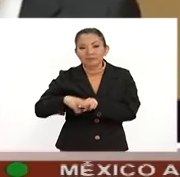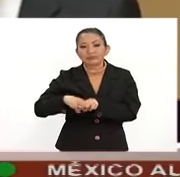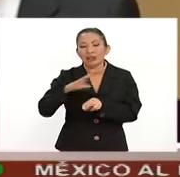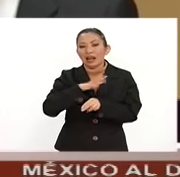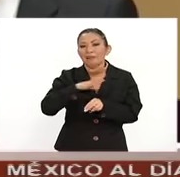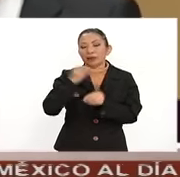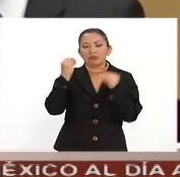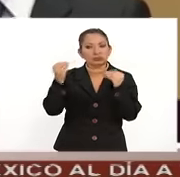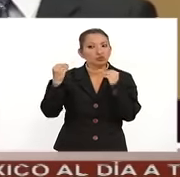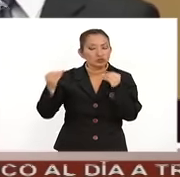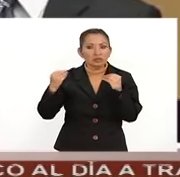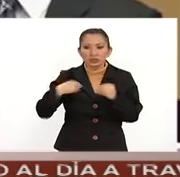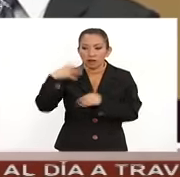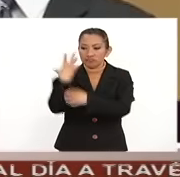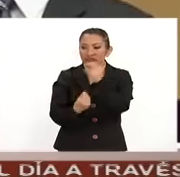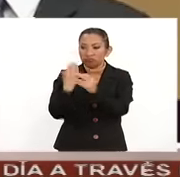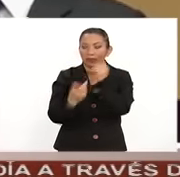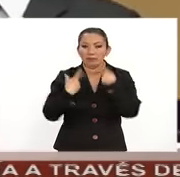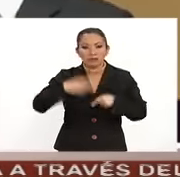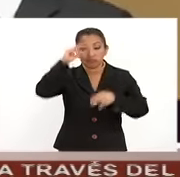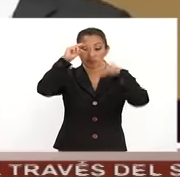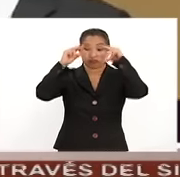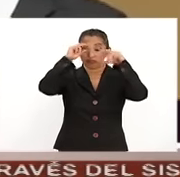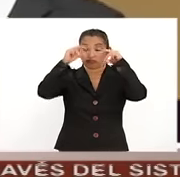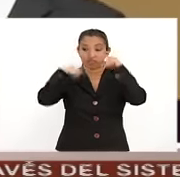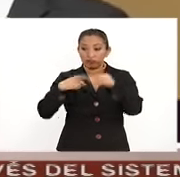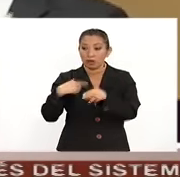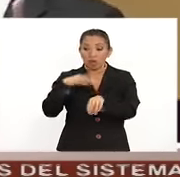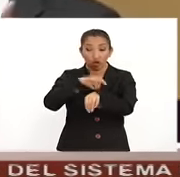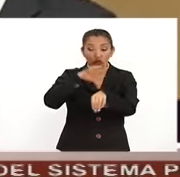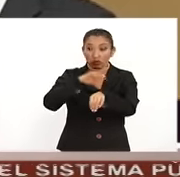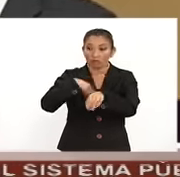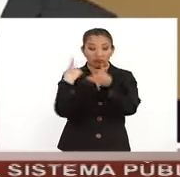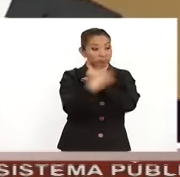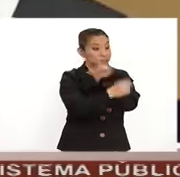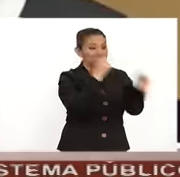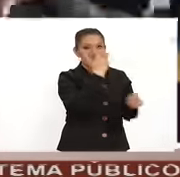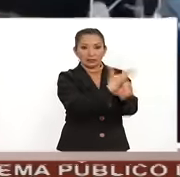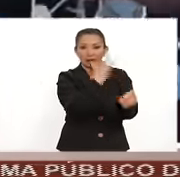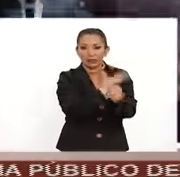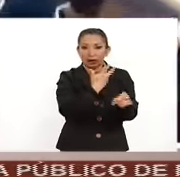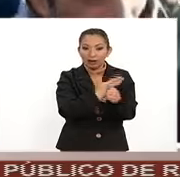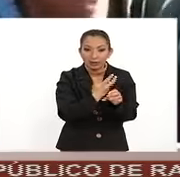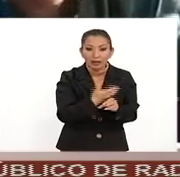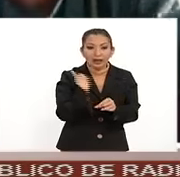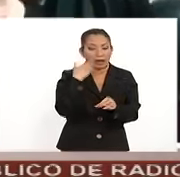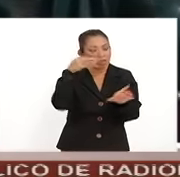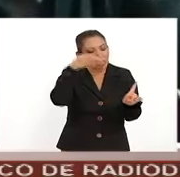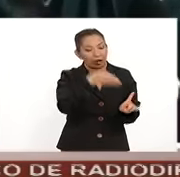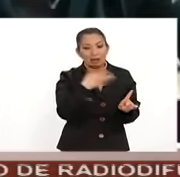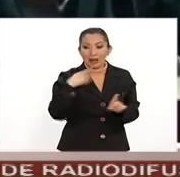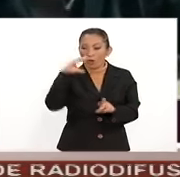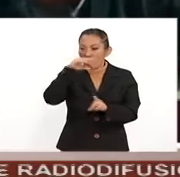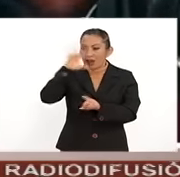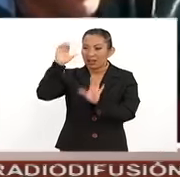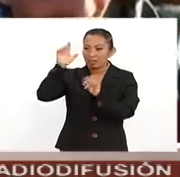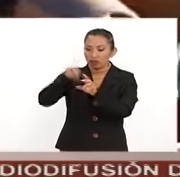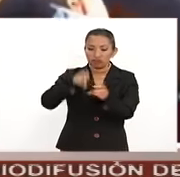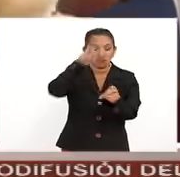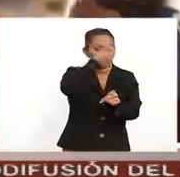había una gran cantidad de fuga de talento, de cerebros, de médicos que tenían como cometido salir de Cuba,